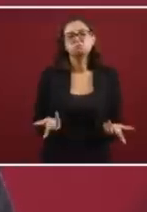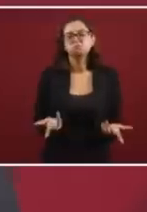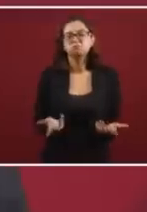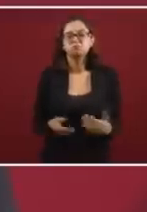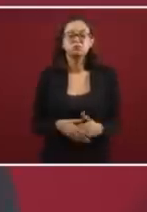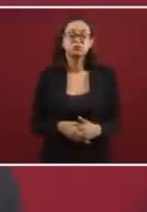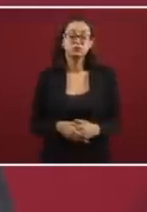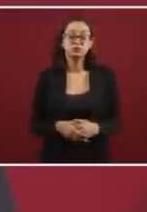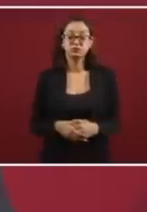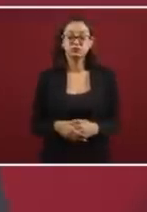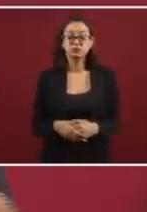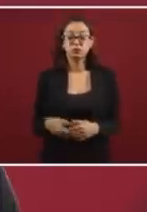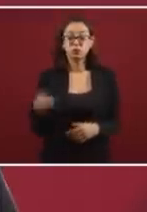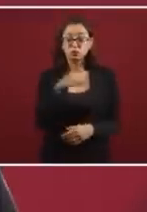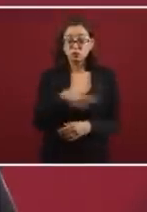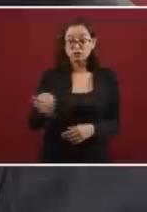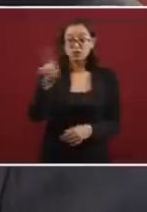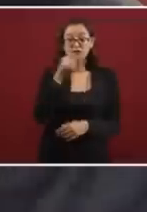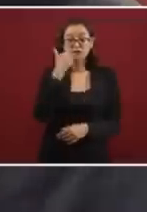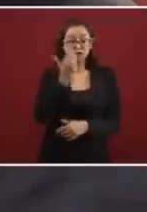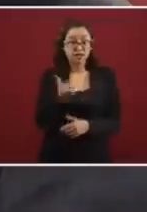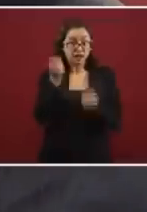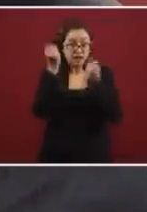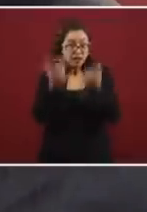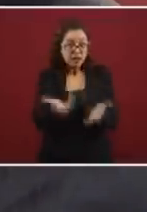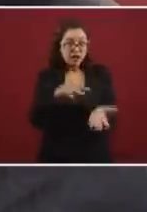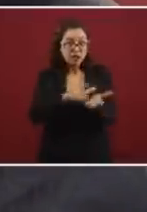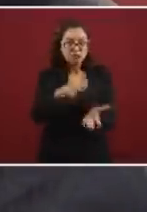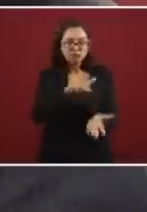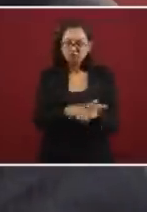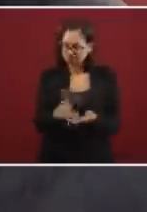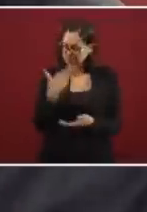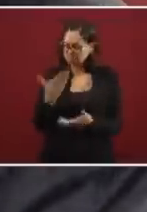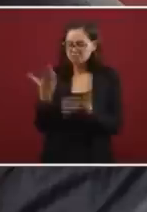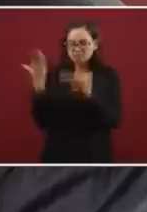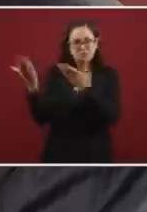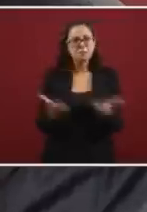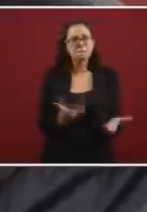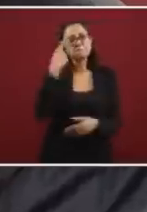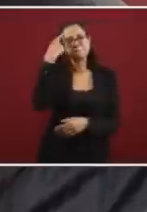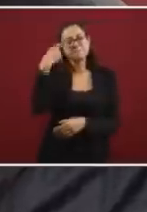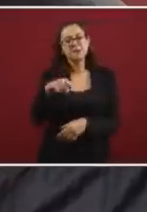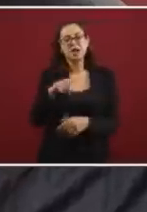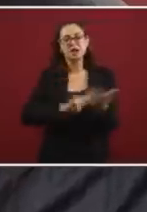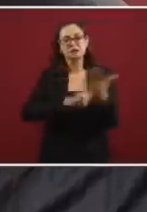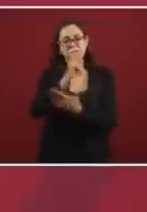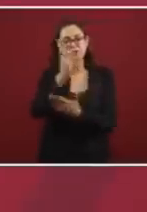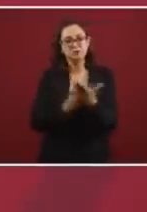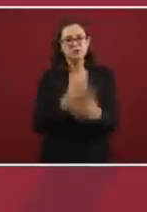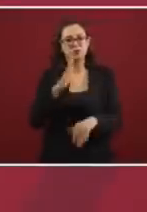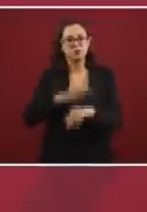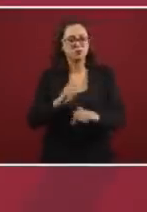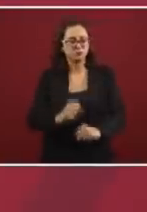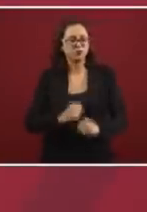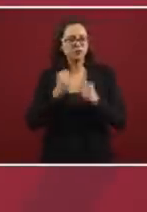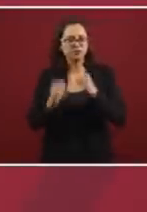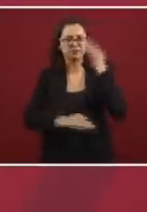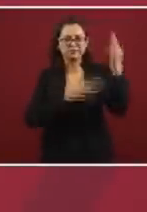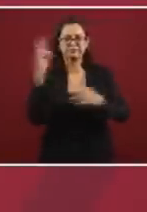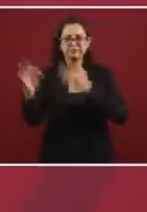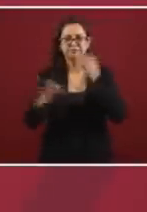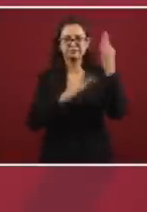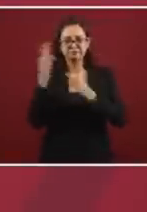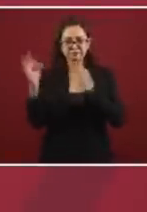todo el que tenga algo que aportar es bienvenido para fortalecer está esta campaña